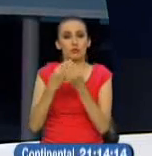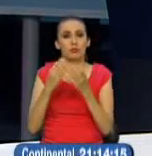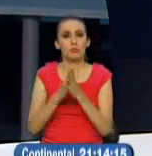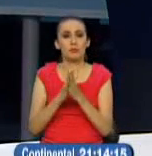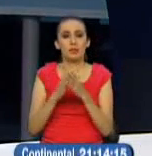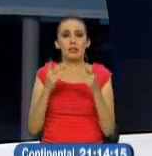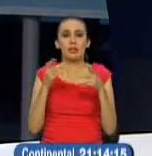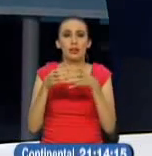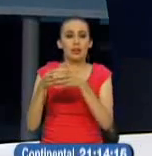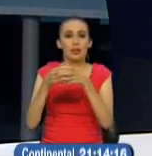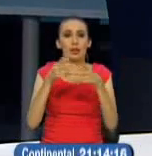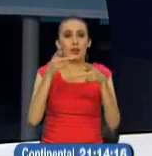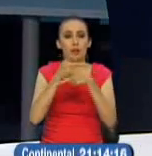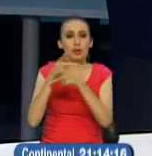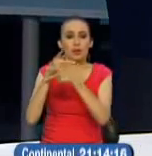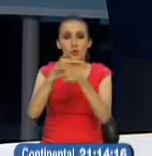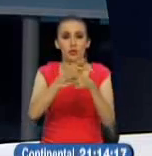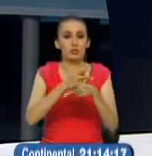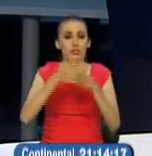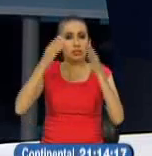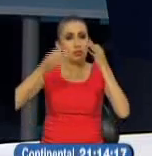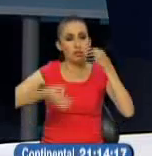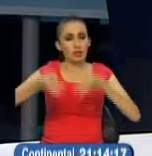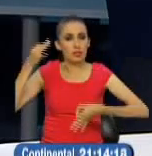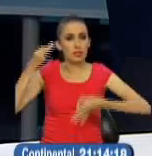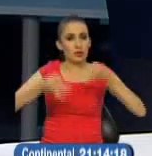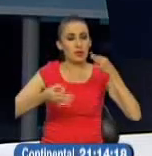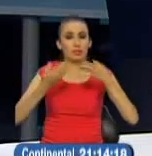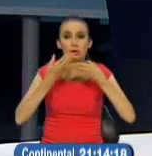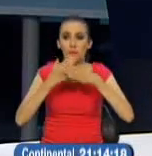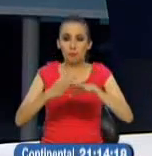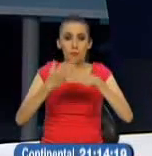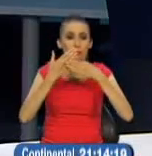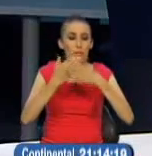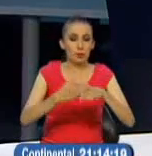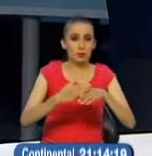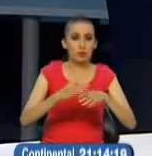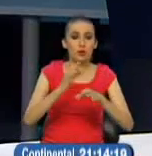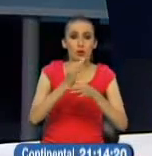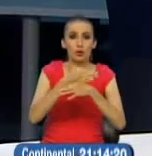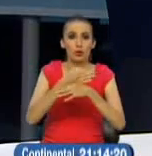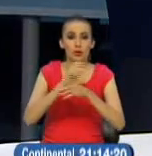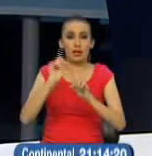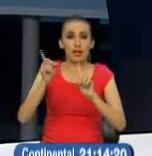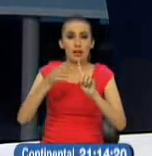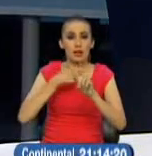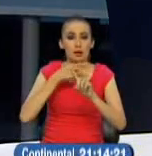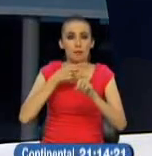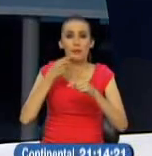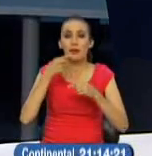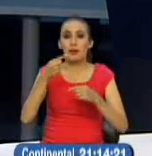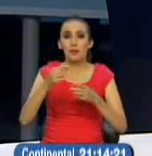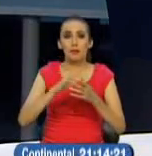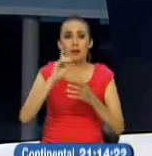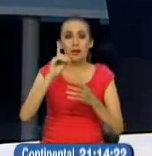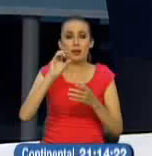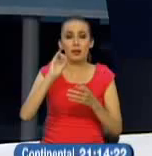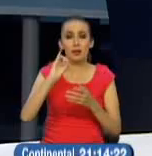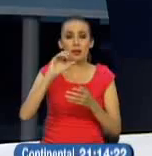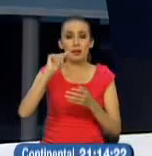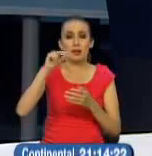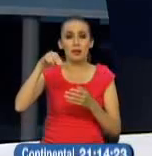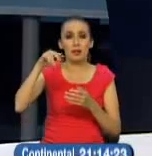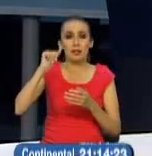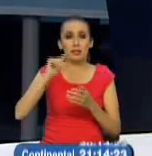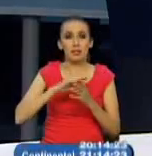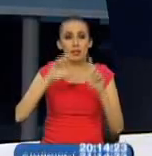de la Judicatura recordó que existe un protocolo para proteger la integridad de los funcionarios. La primera en beneficiarse será Diana Salazar, fiscal del